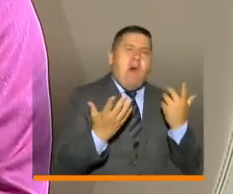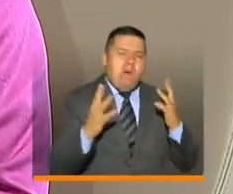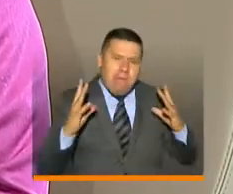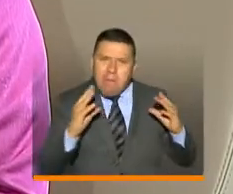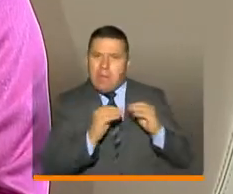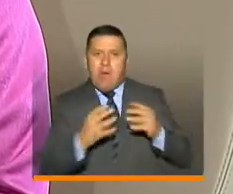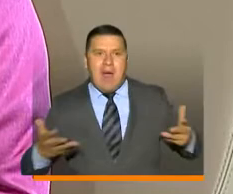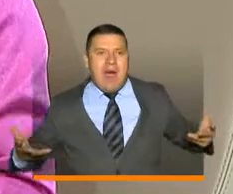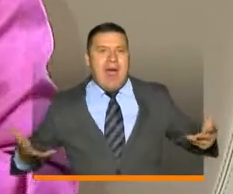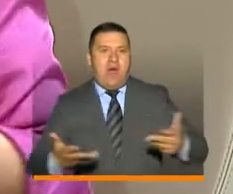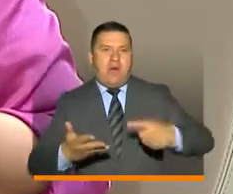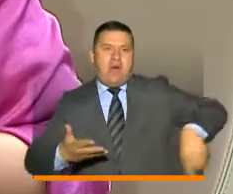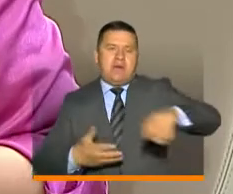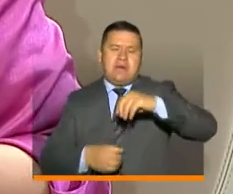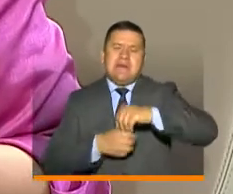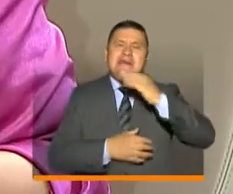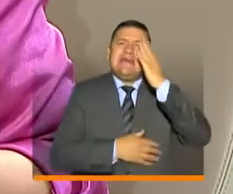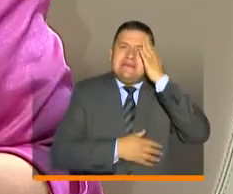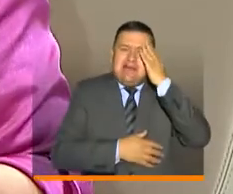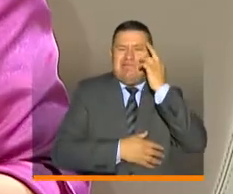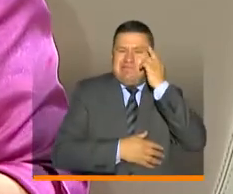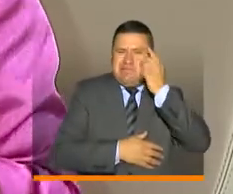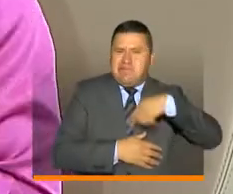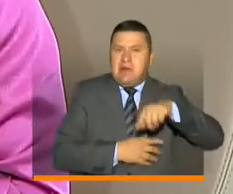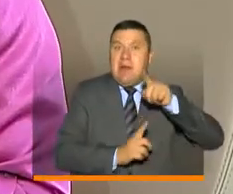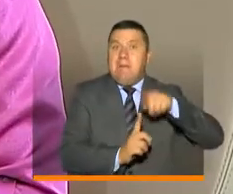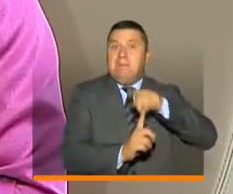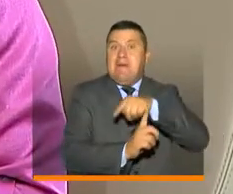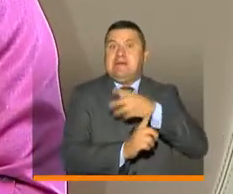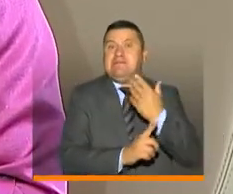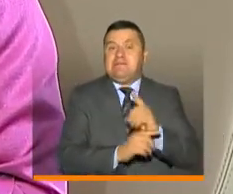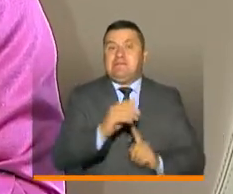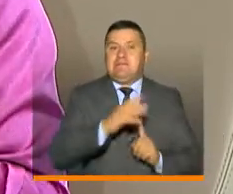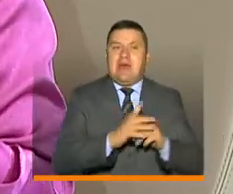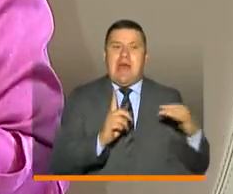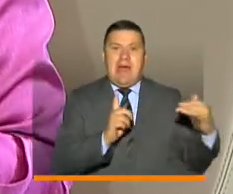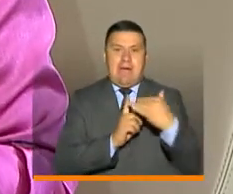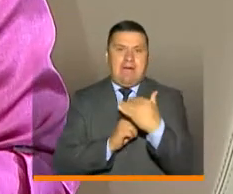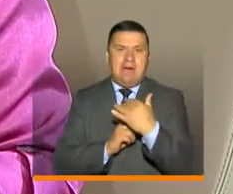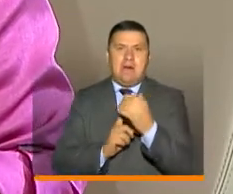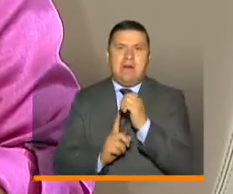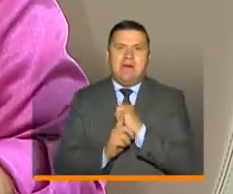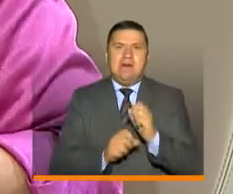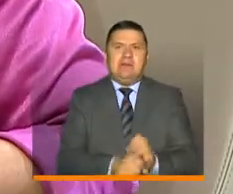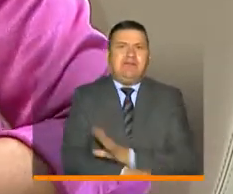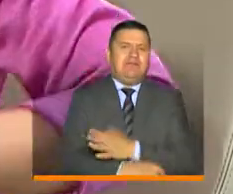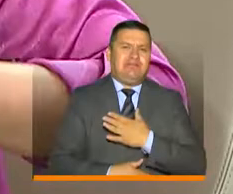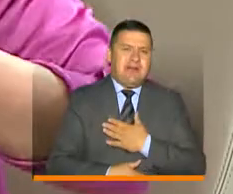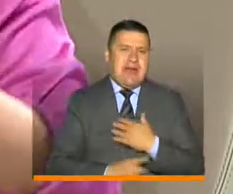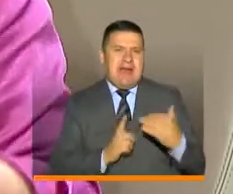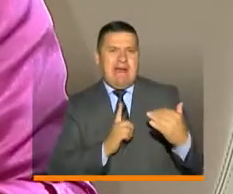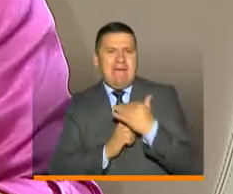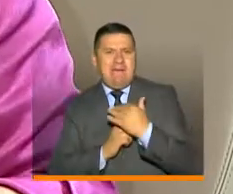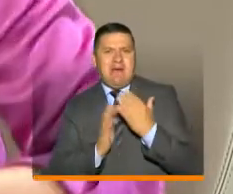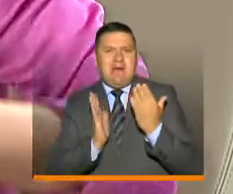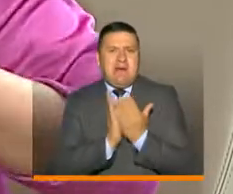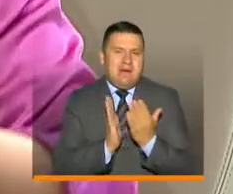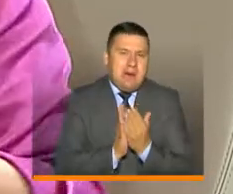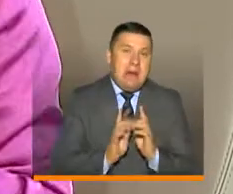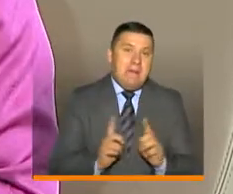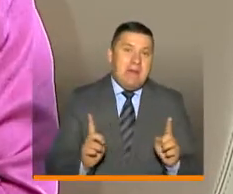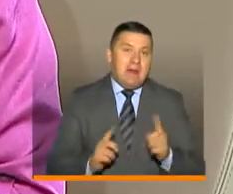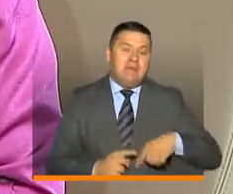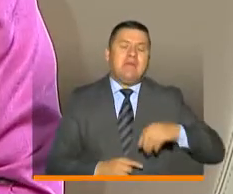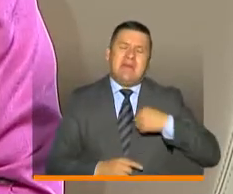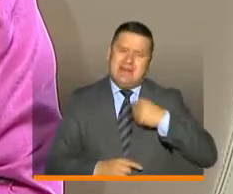justamente poder ayudar, presidente, y saber que obviamente estos meses han generado afectación socioemocional, afectación académica, pero para